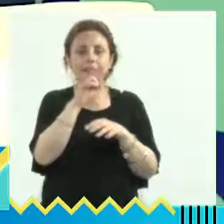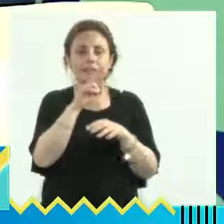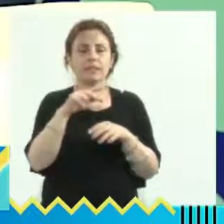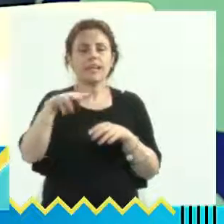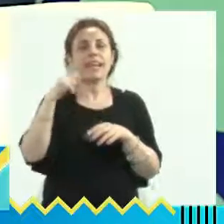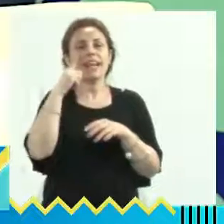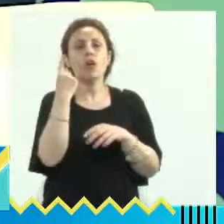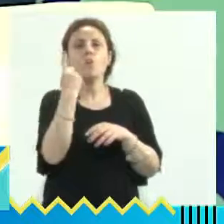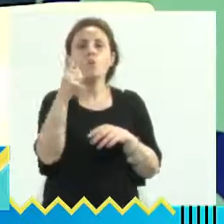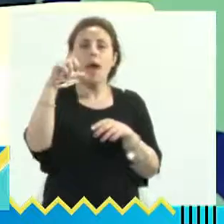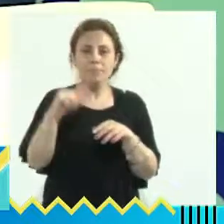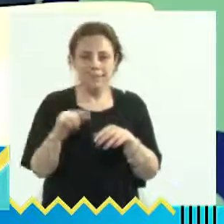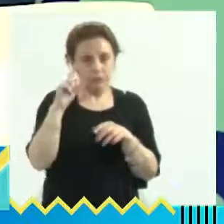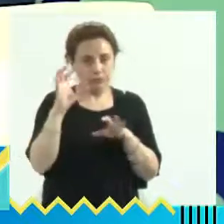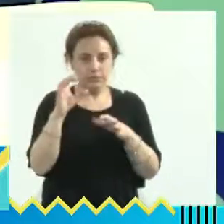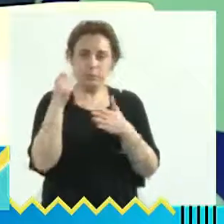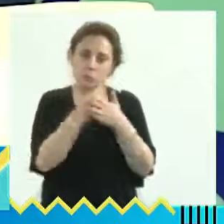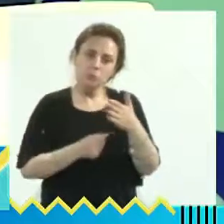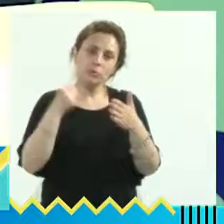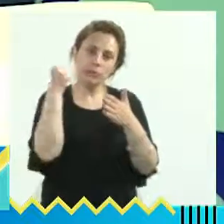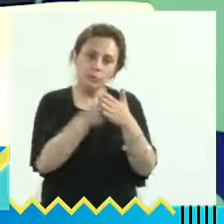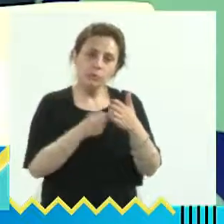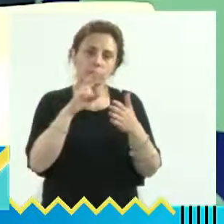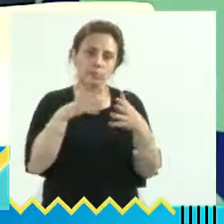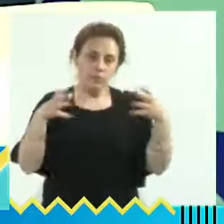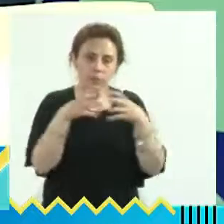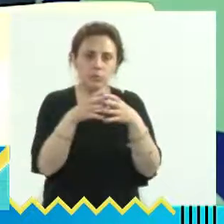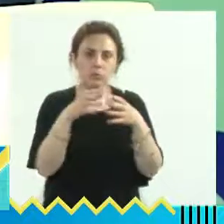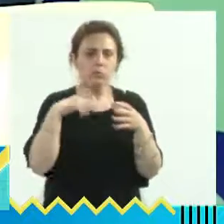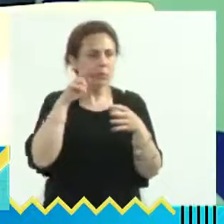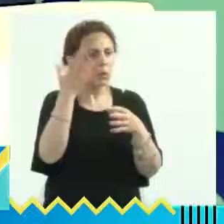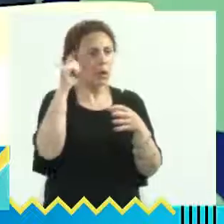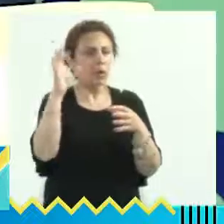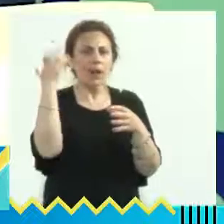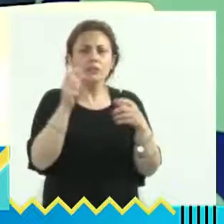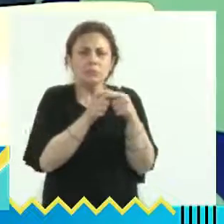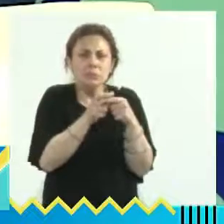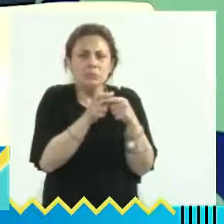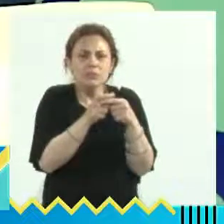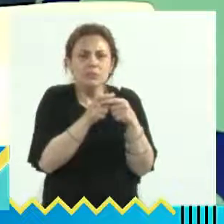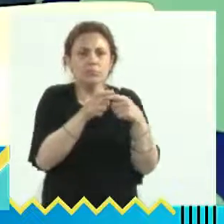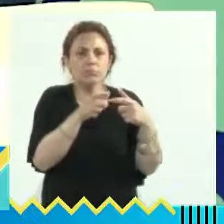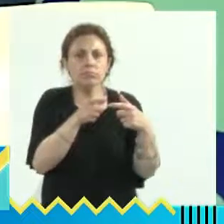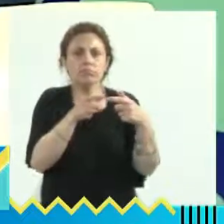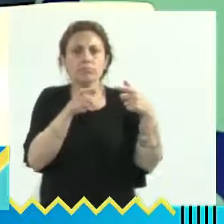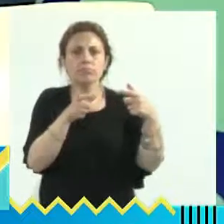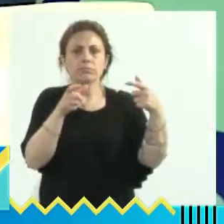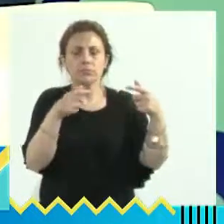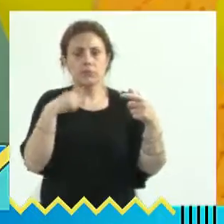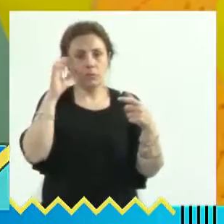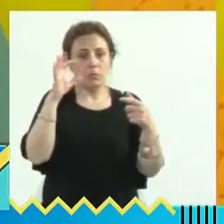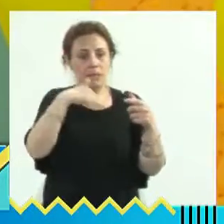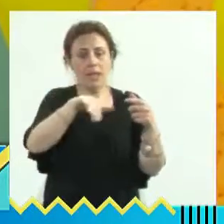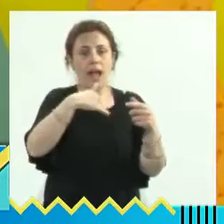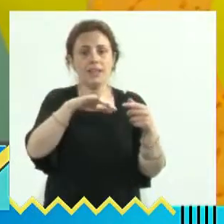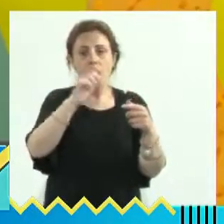fue 15 cuadras, cuando nosotros estábamos llegando a la legislatura encabezada, recién estaba terminando de salir la columna de la calle Colón y